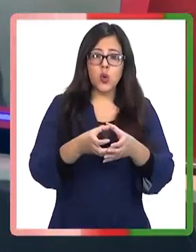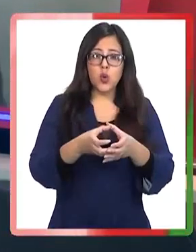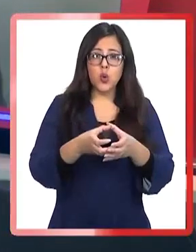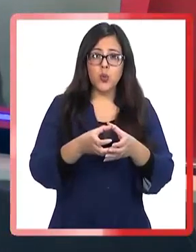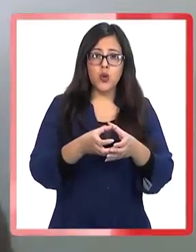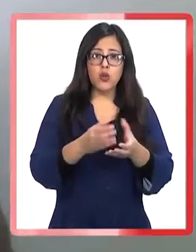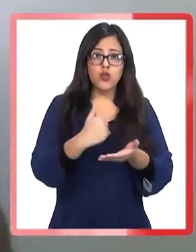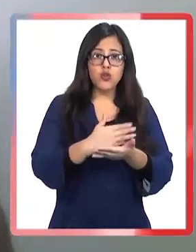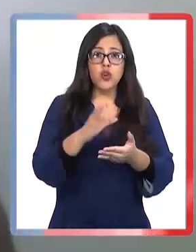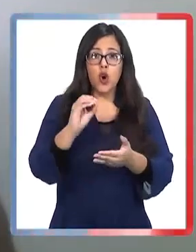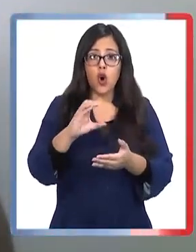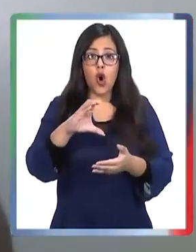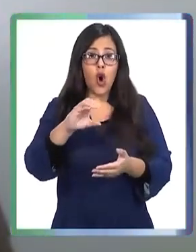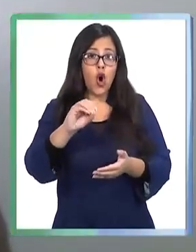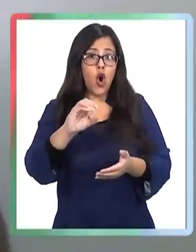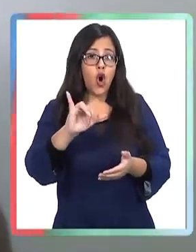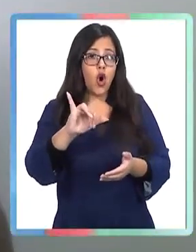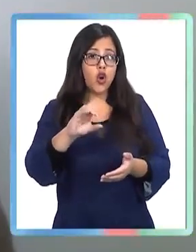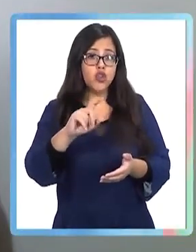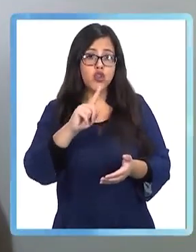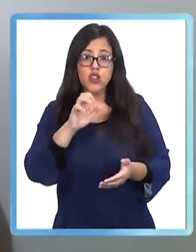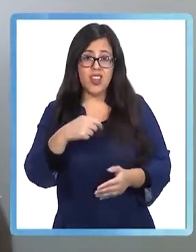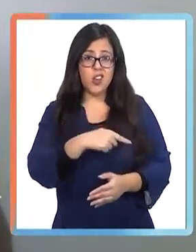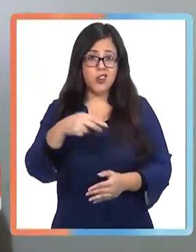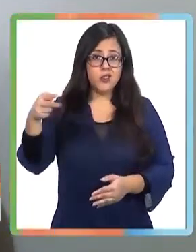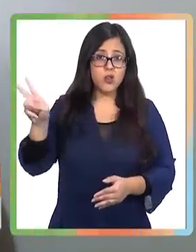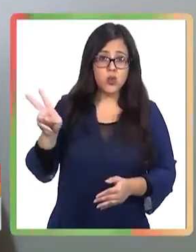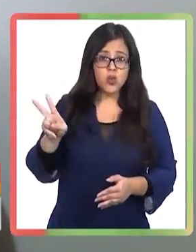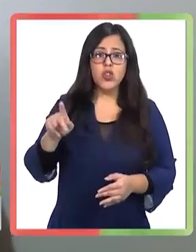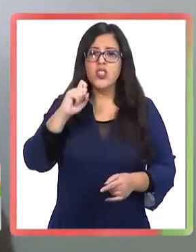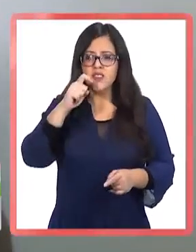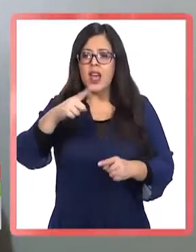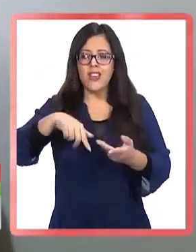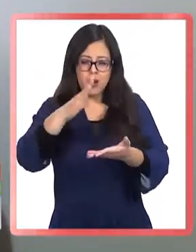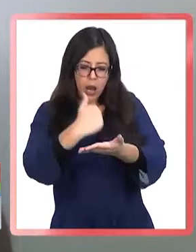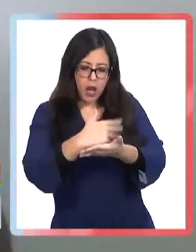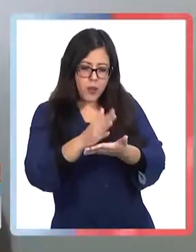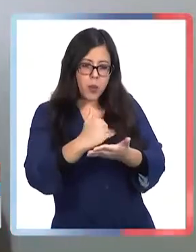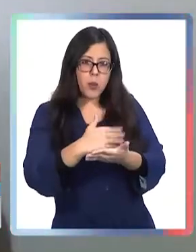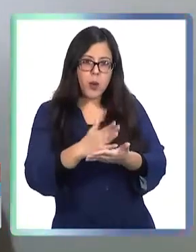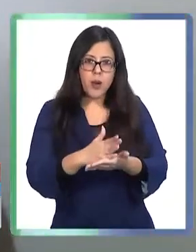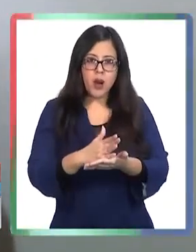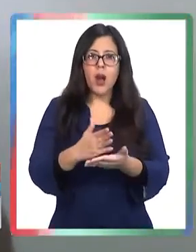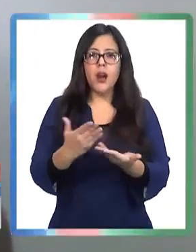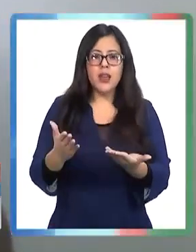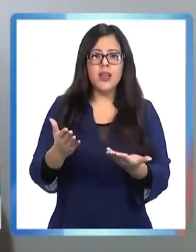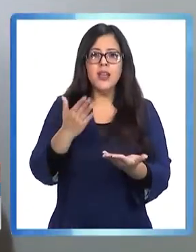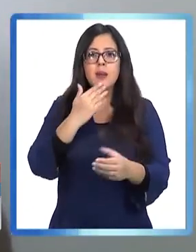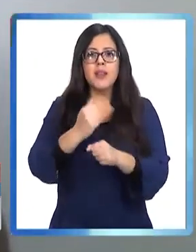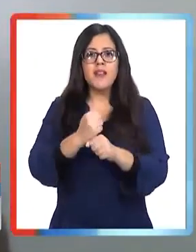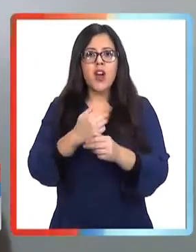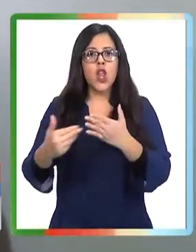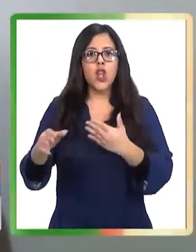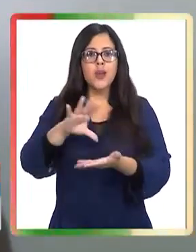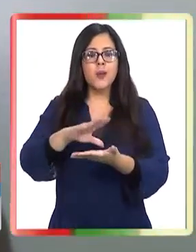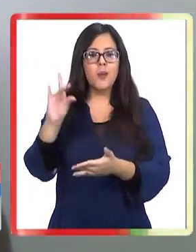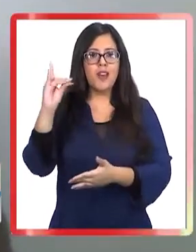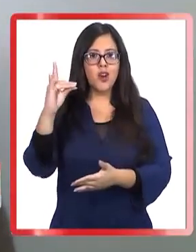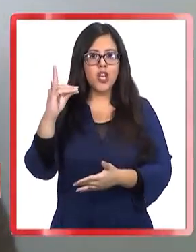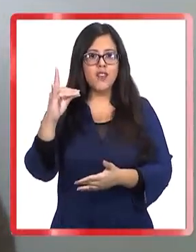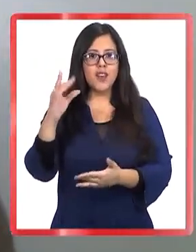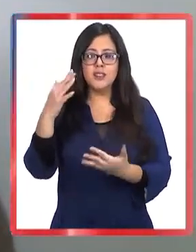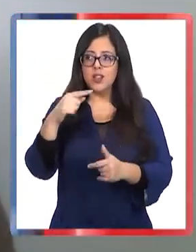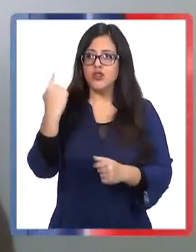grupos organizados o los llamados coyotes también están más sofisticados, más organizados y están operando inclusive desde